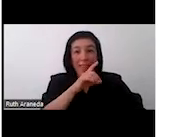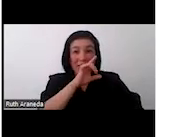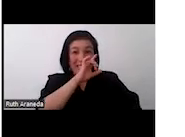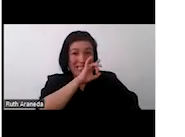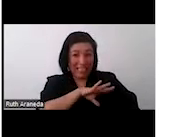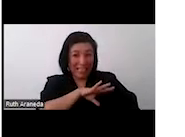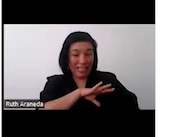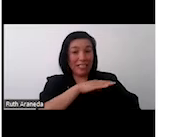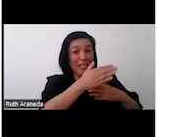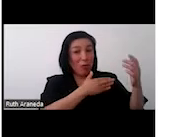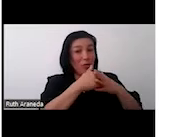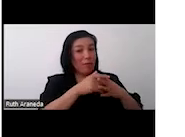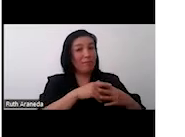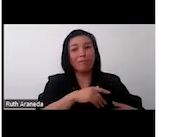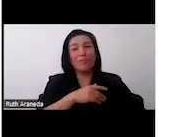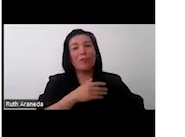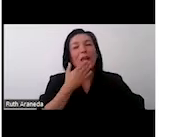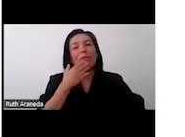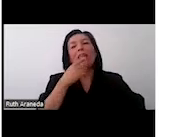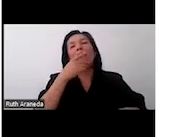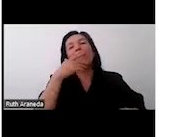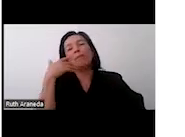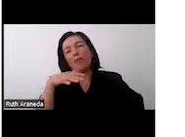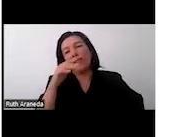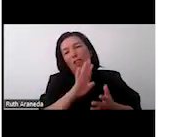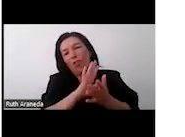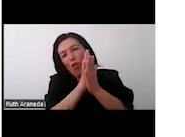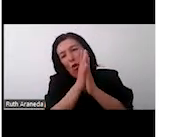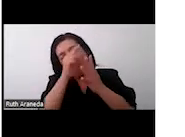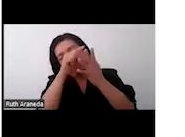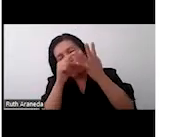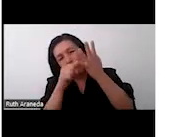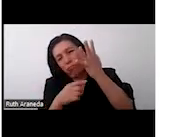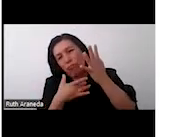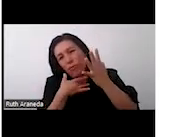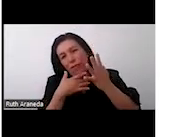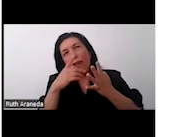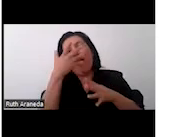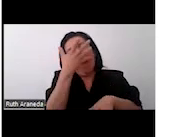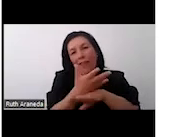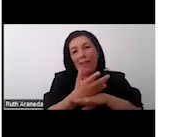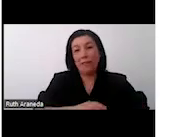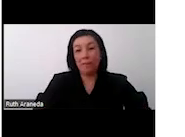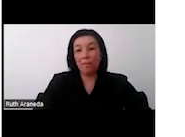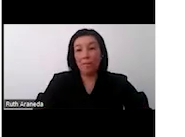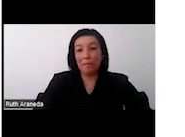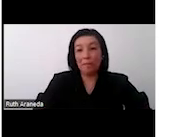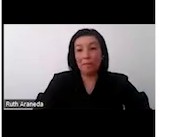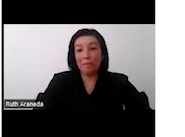todo el resto de las aves porque convivimos con todo el resto de las aves. Nosotros, los seres humanos, la verdad es que